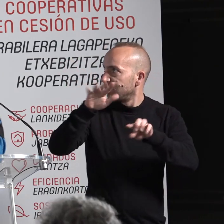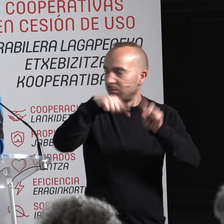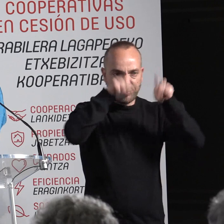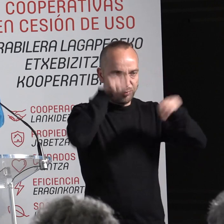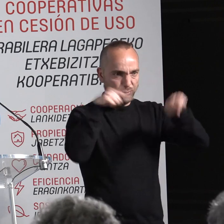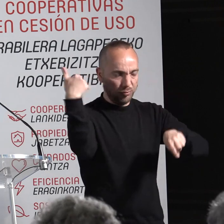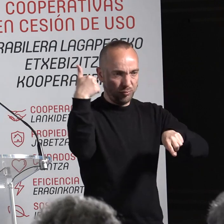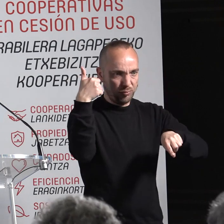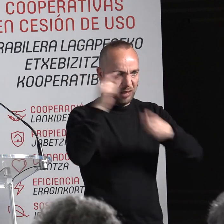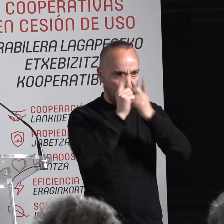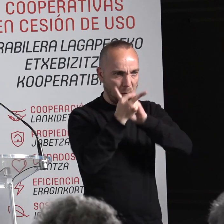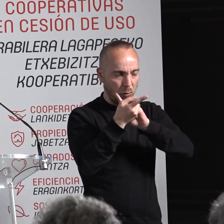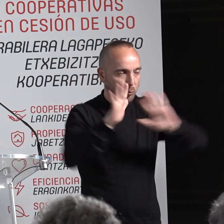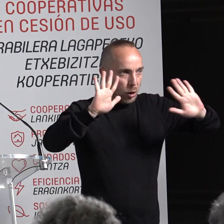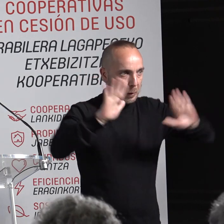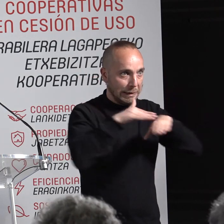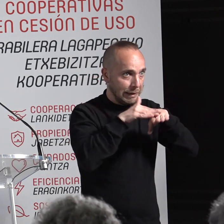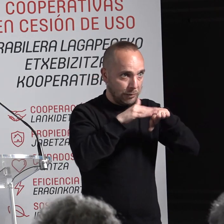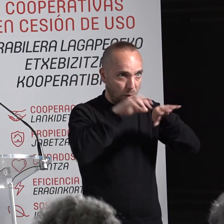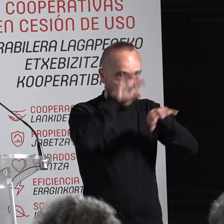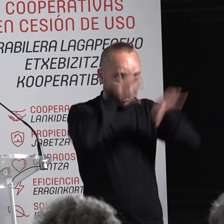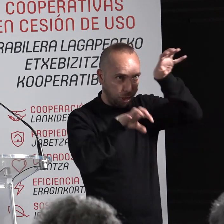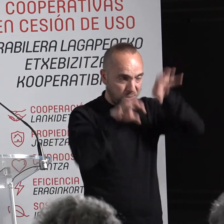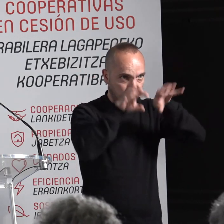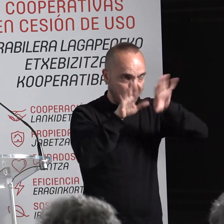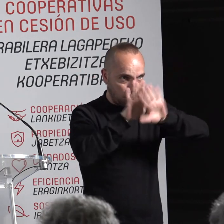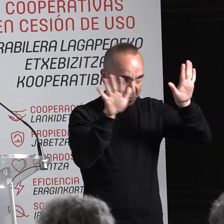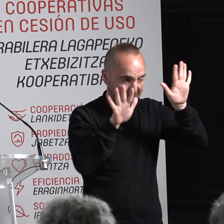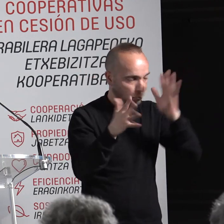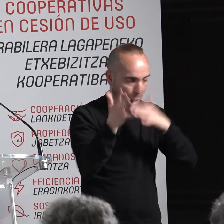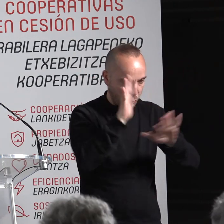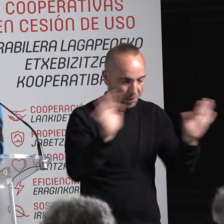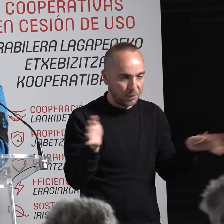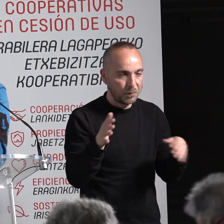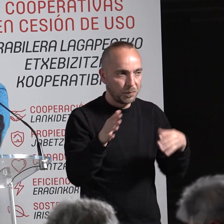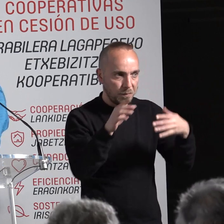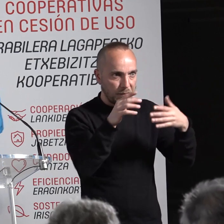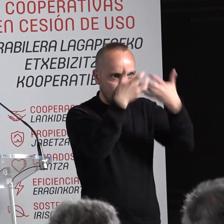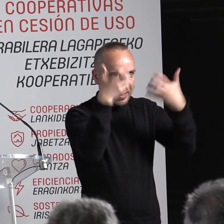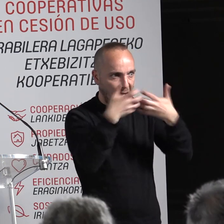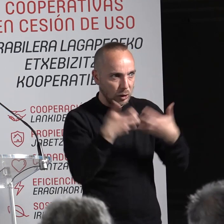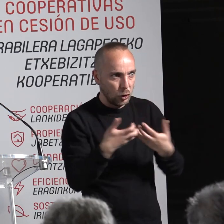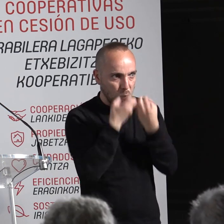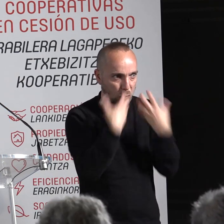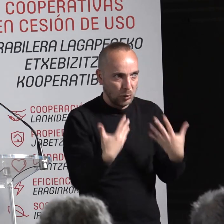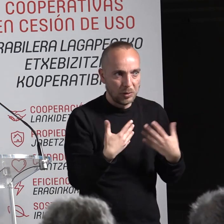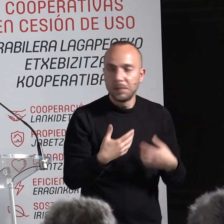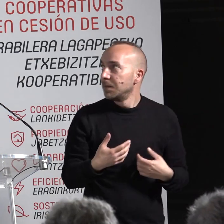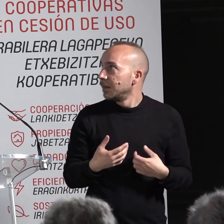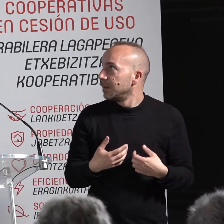Perdón. Sí, sí, se ha ido un poco el... Pero bueno, es igual, salen los textos.